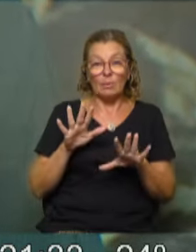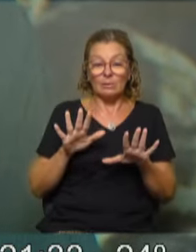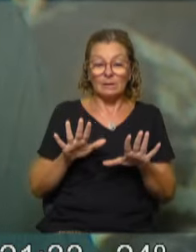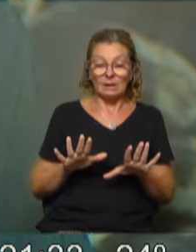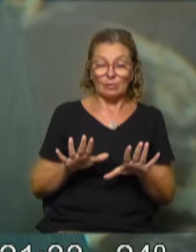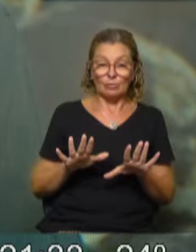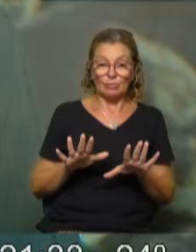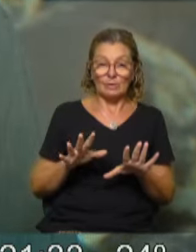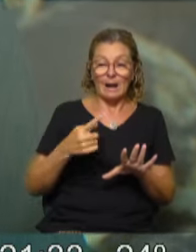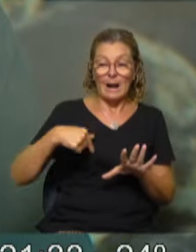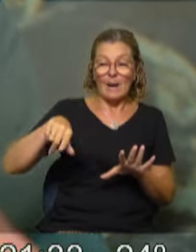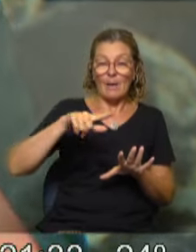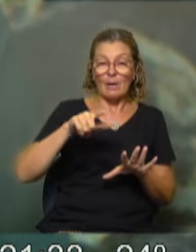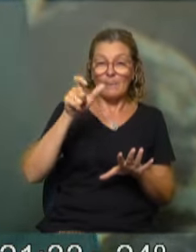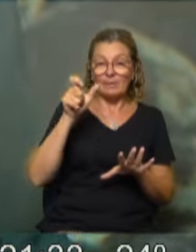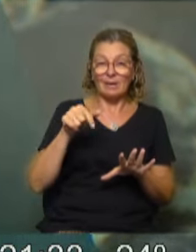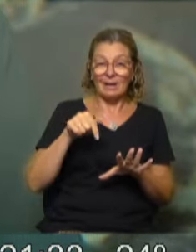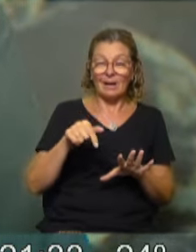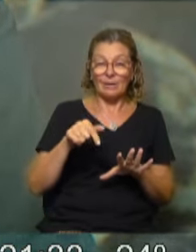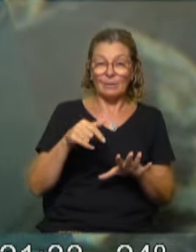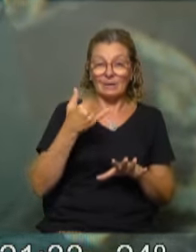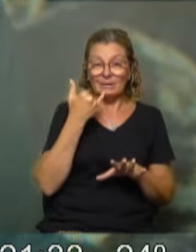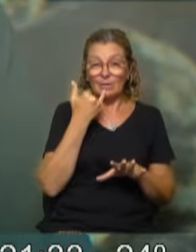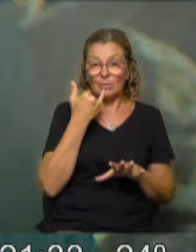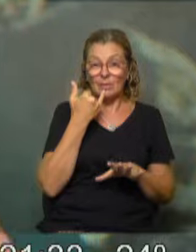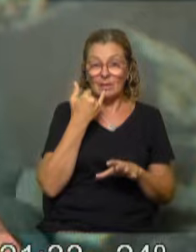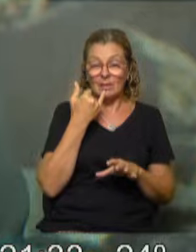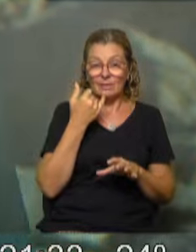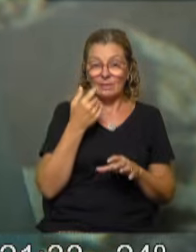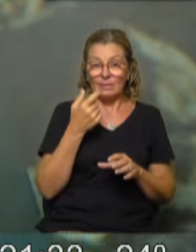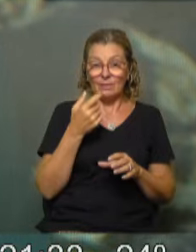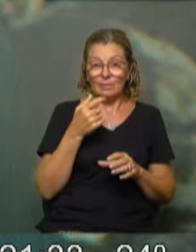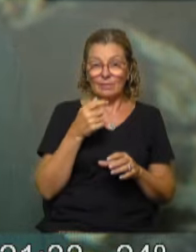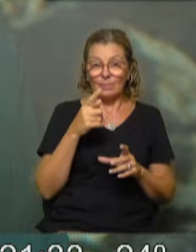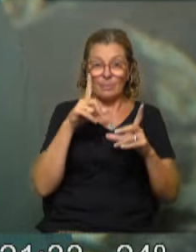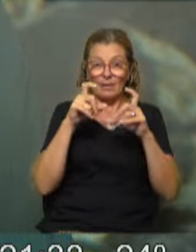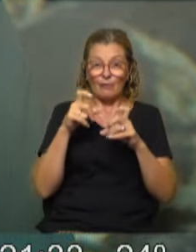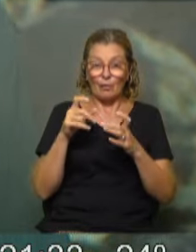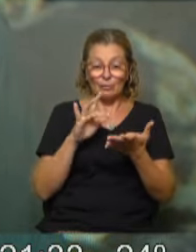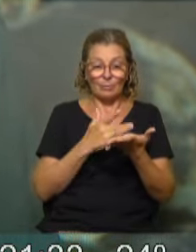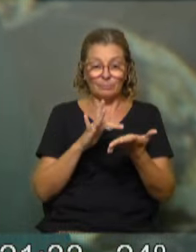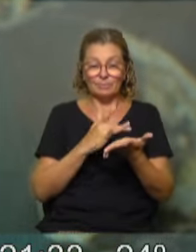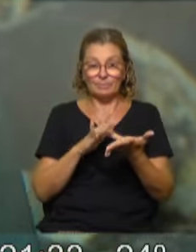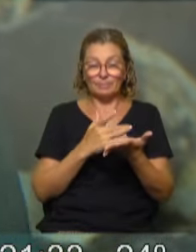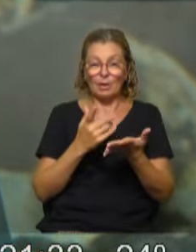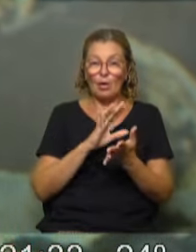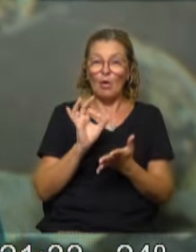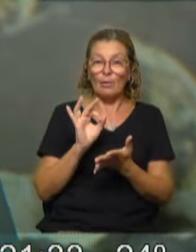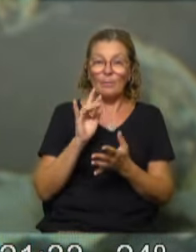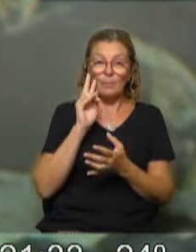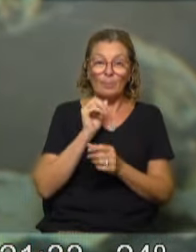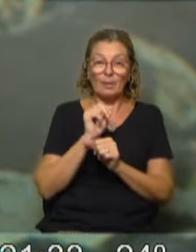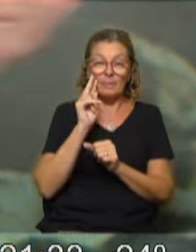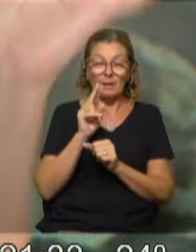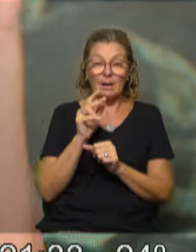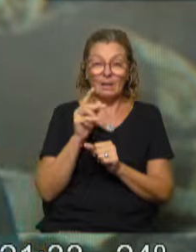como, está, acá no es el celular que escrolea, no podés pasar la foto. O no podés, o sea, sí podés mirar el celular